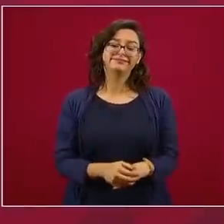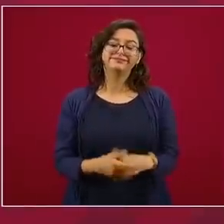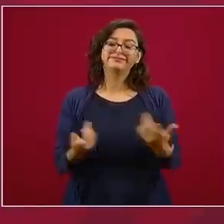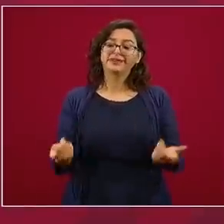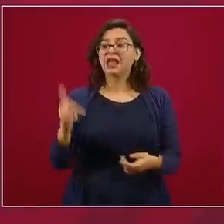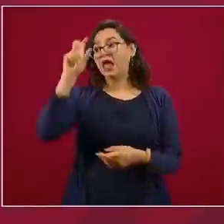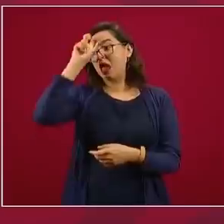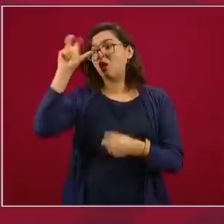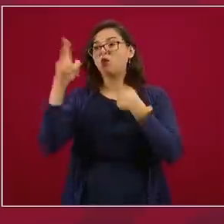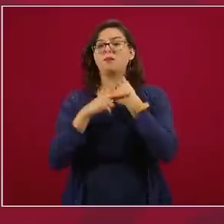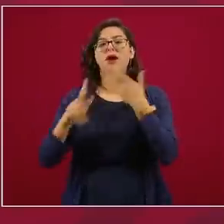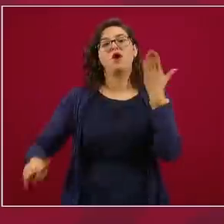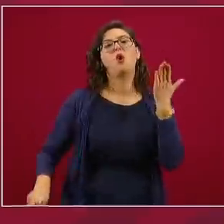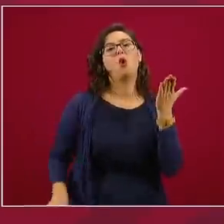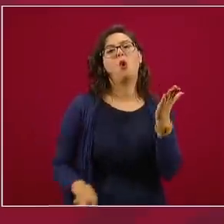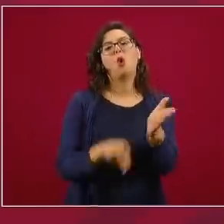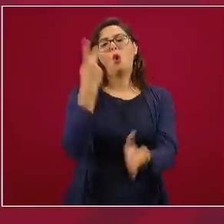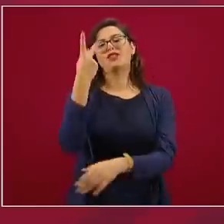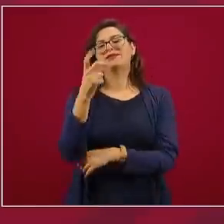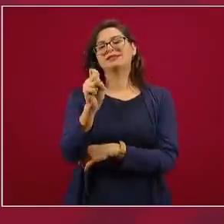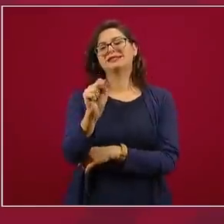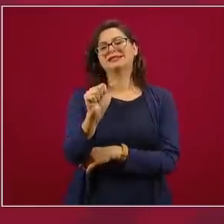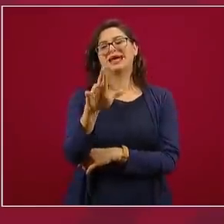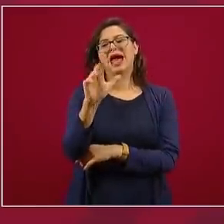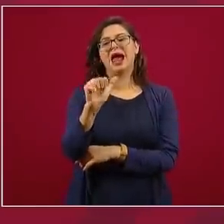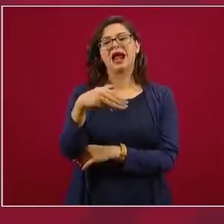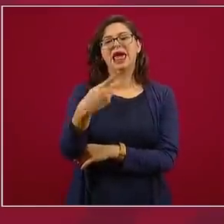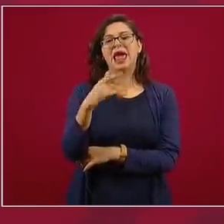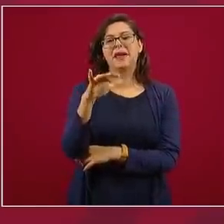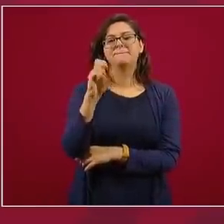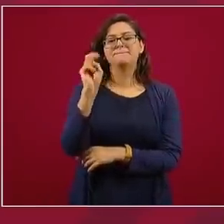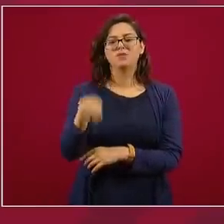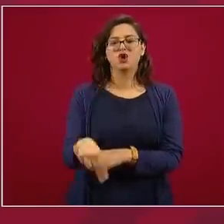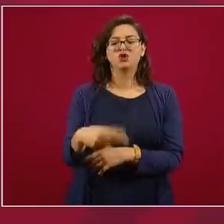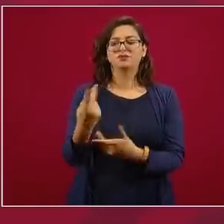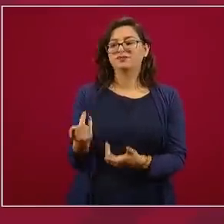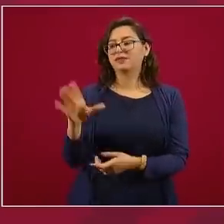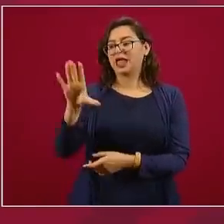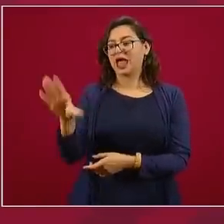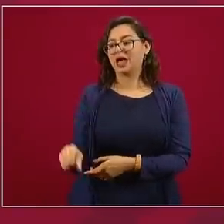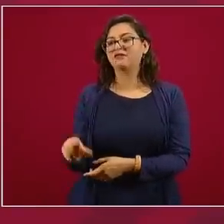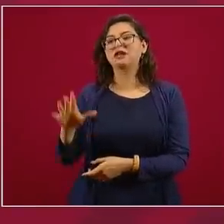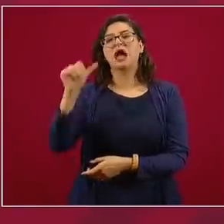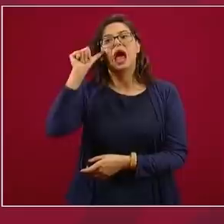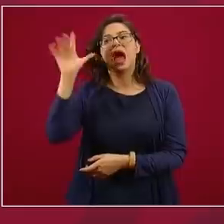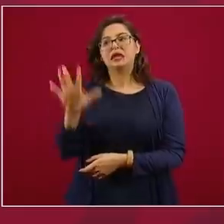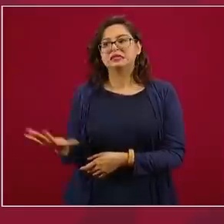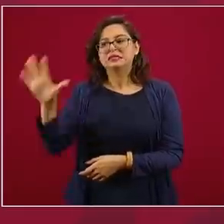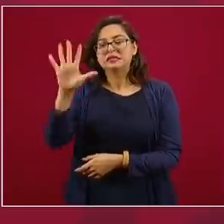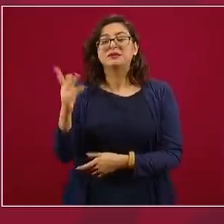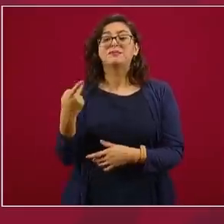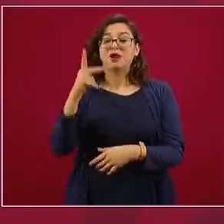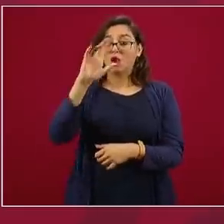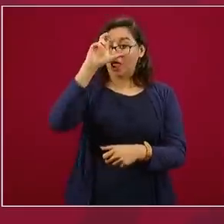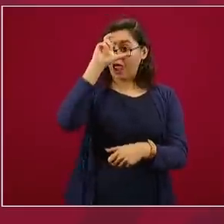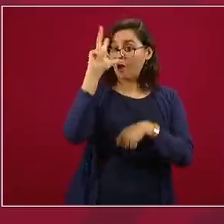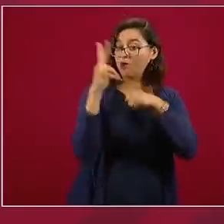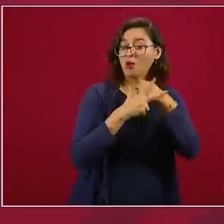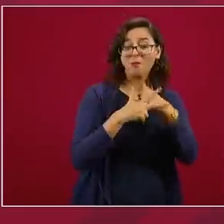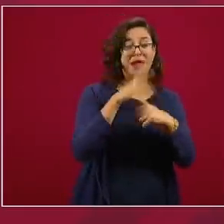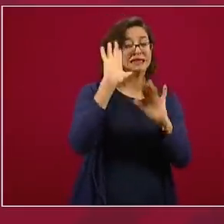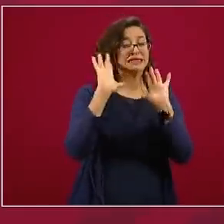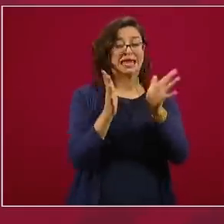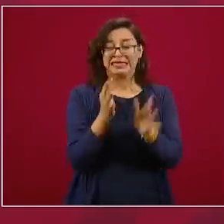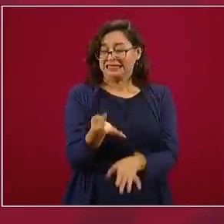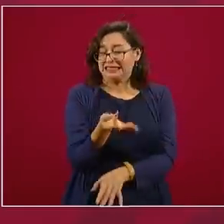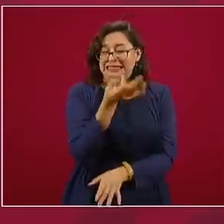Europa Occidental, además de que ya estaba o persistía en África y Asia. Pero en Europa Occidental, donde ya se había